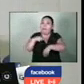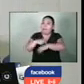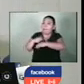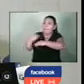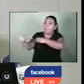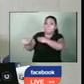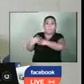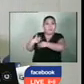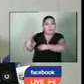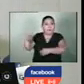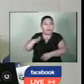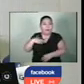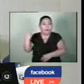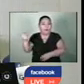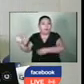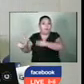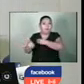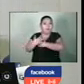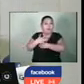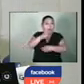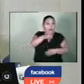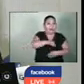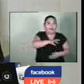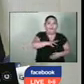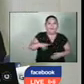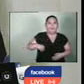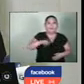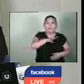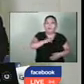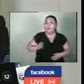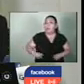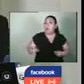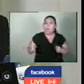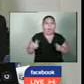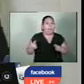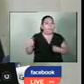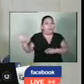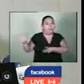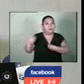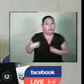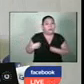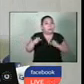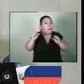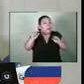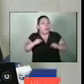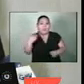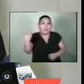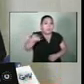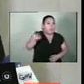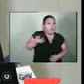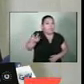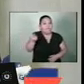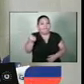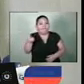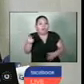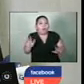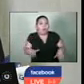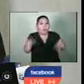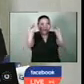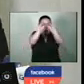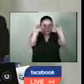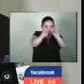tenga dinero sus familiares acá, de en tiempo real que solvente una necesidad a través de la